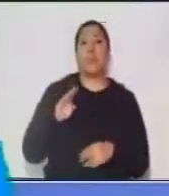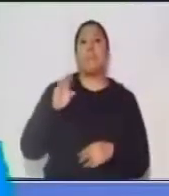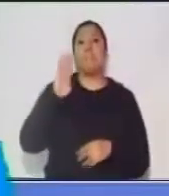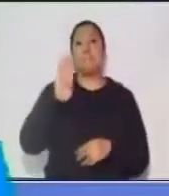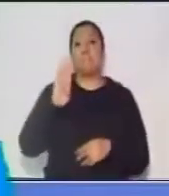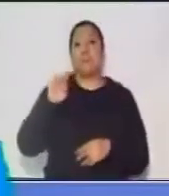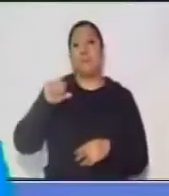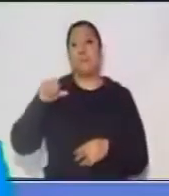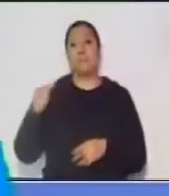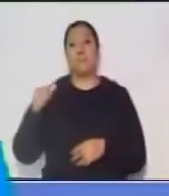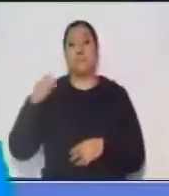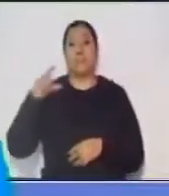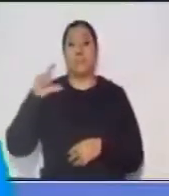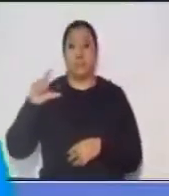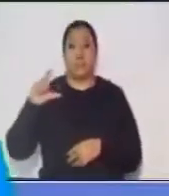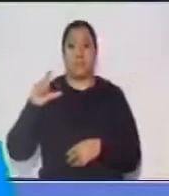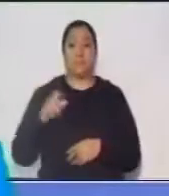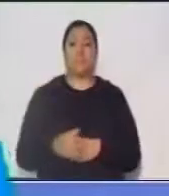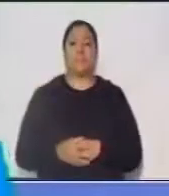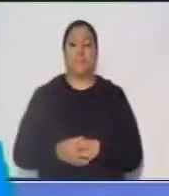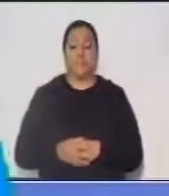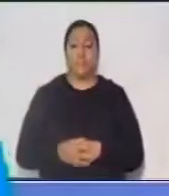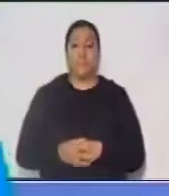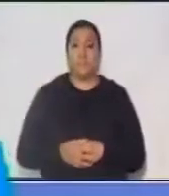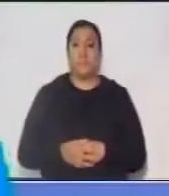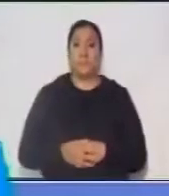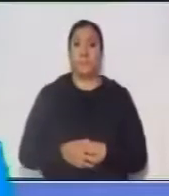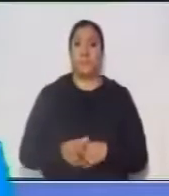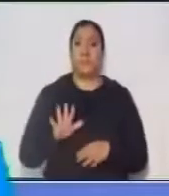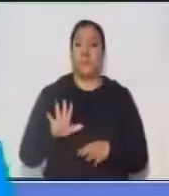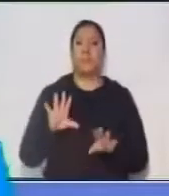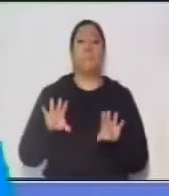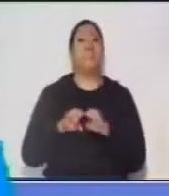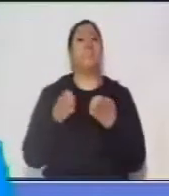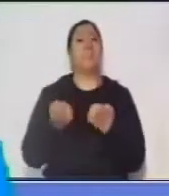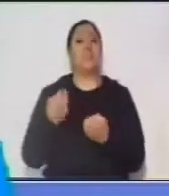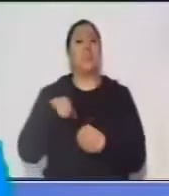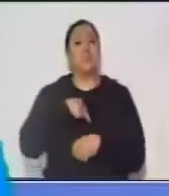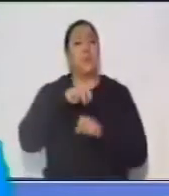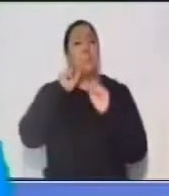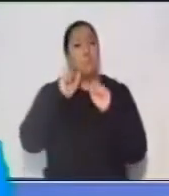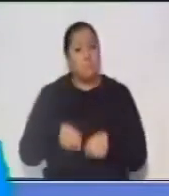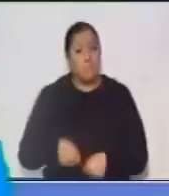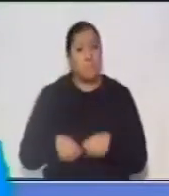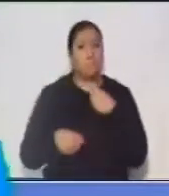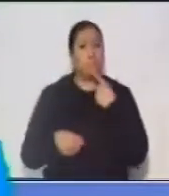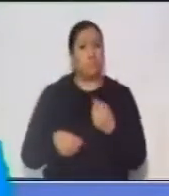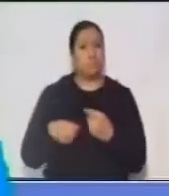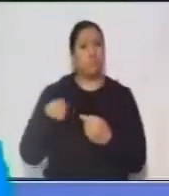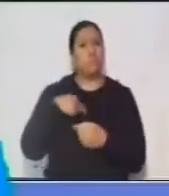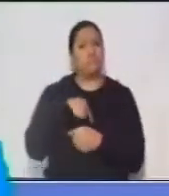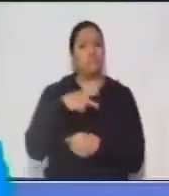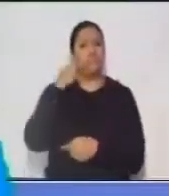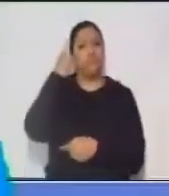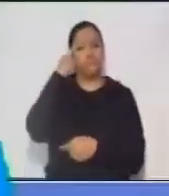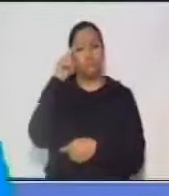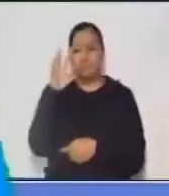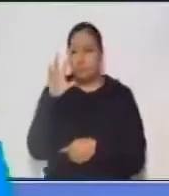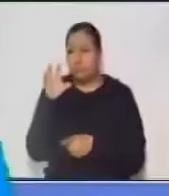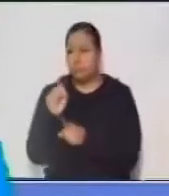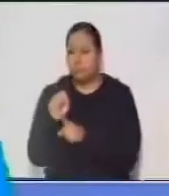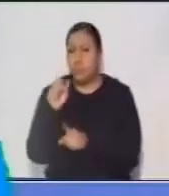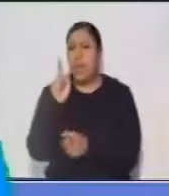estos segmentos. Entonces, podemos decir que estamos encontrando el